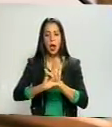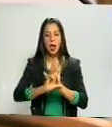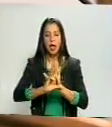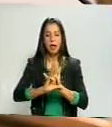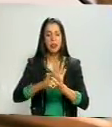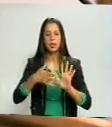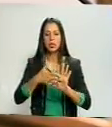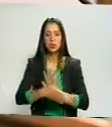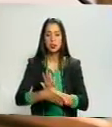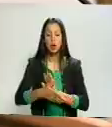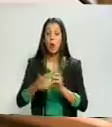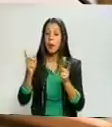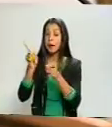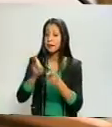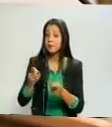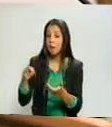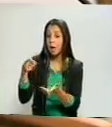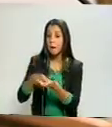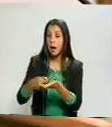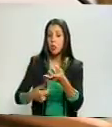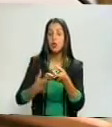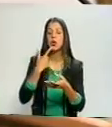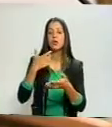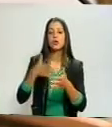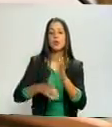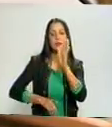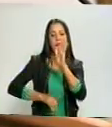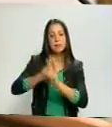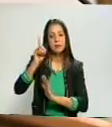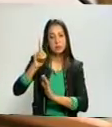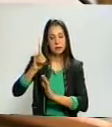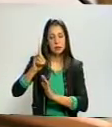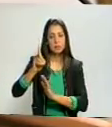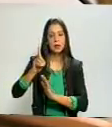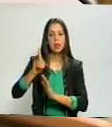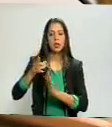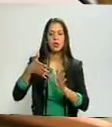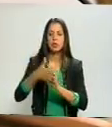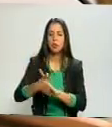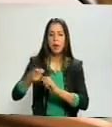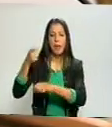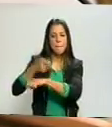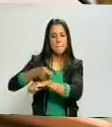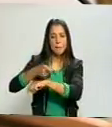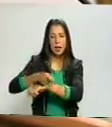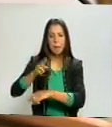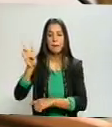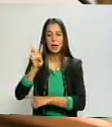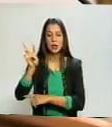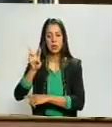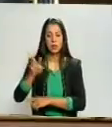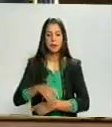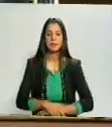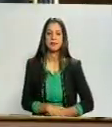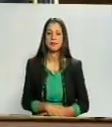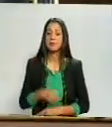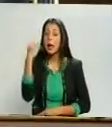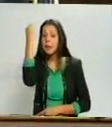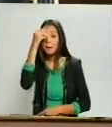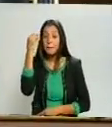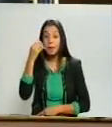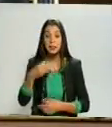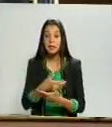de régimen tributario para el desarrollo soberano del arco minero. Es todo, presidente. En